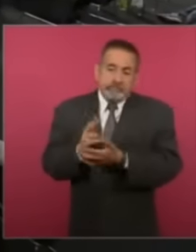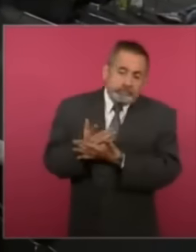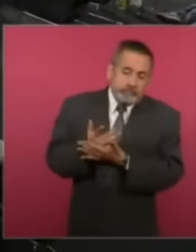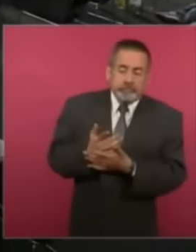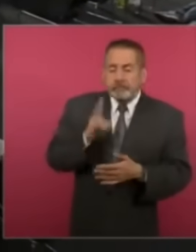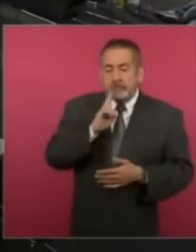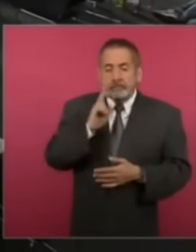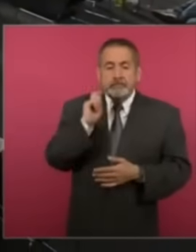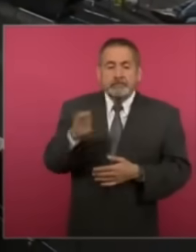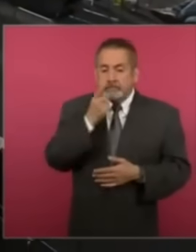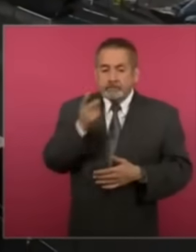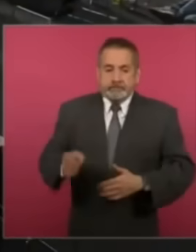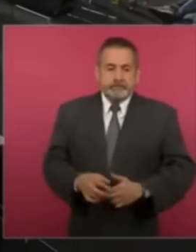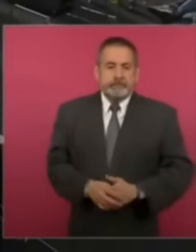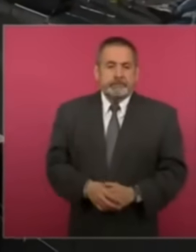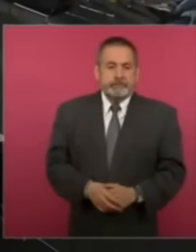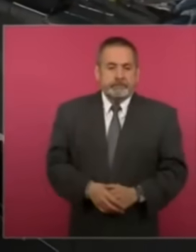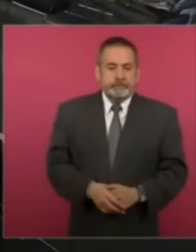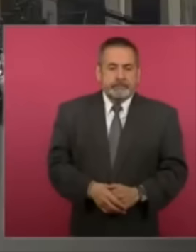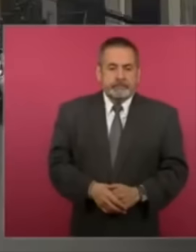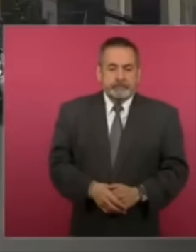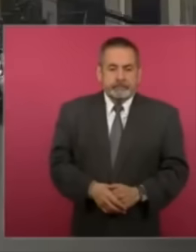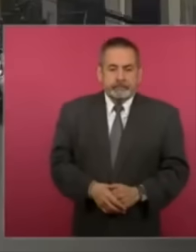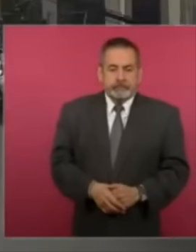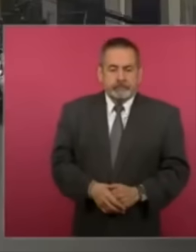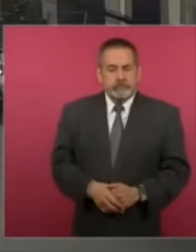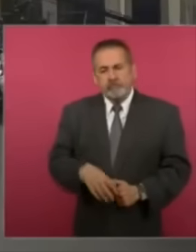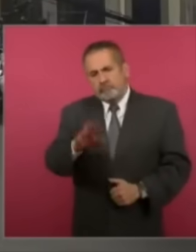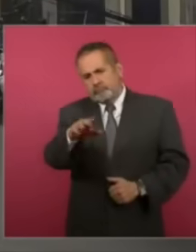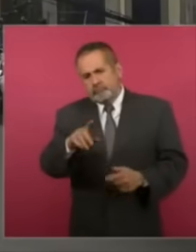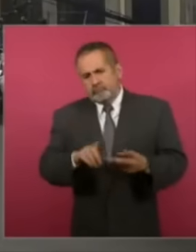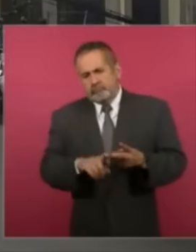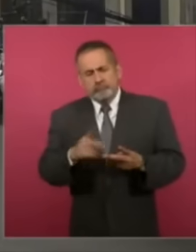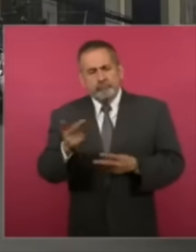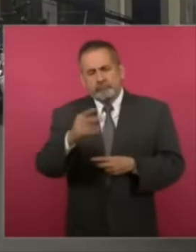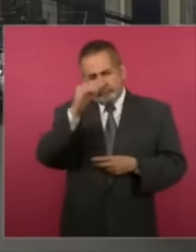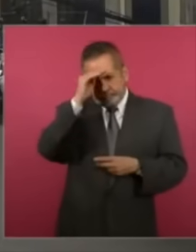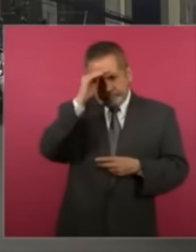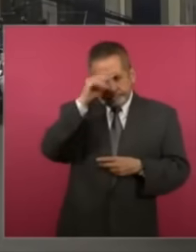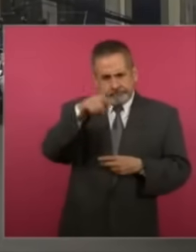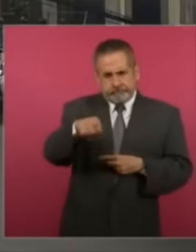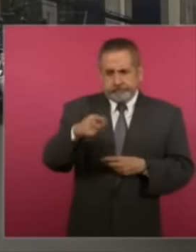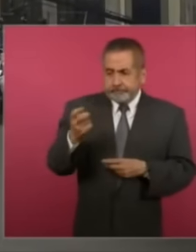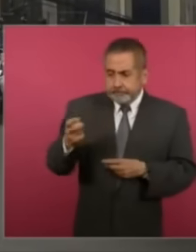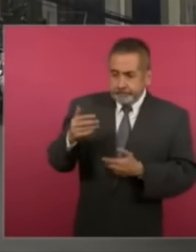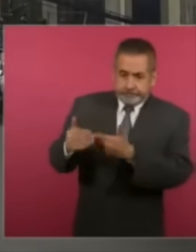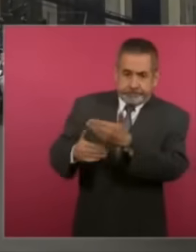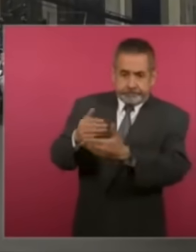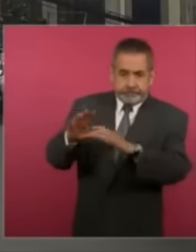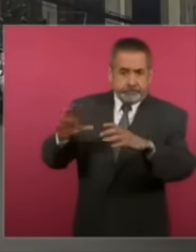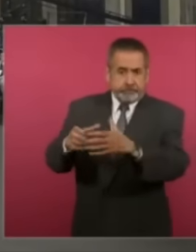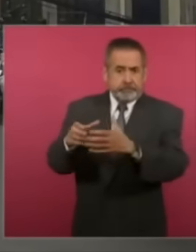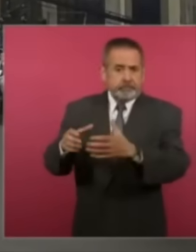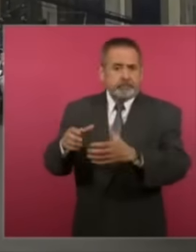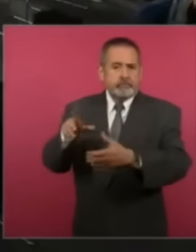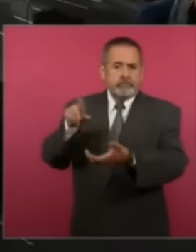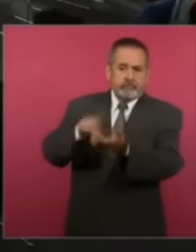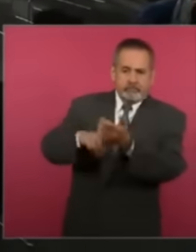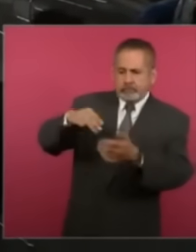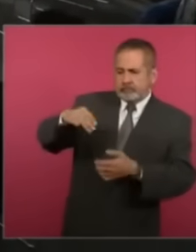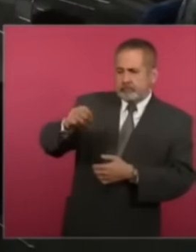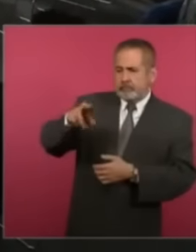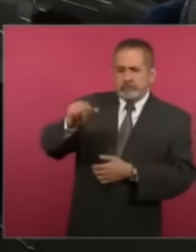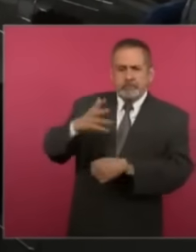y tomar una determinación en este sentido usted considera que este proceso fue completamente transparente que